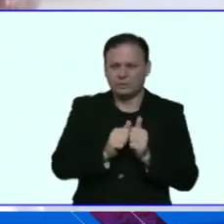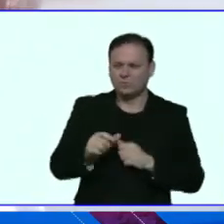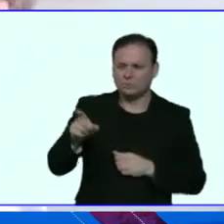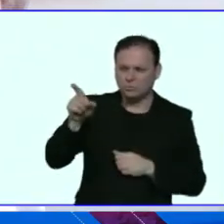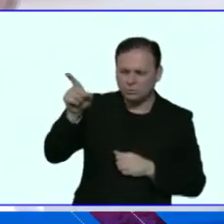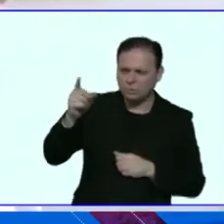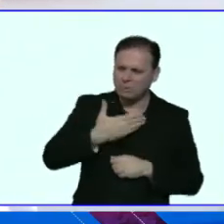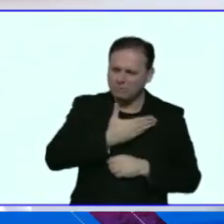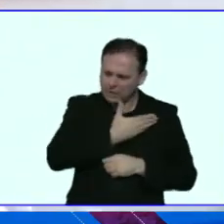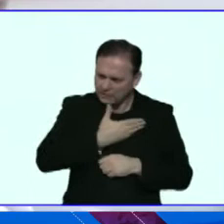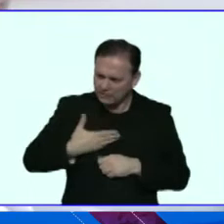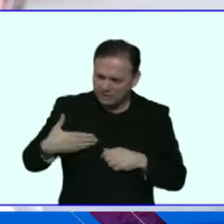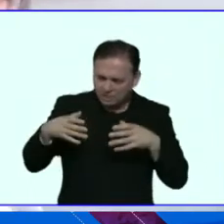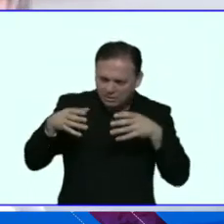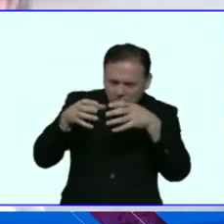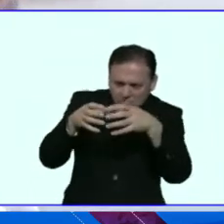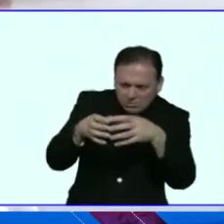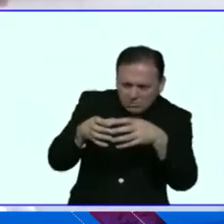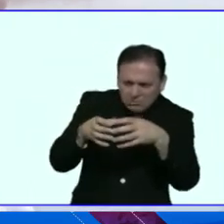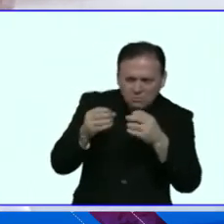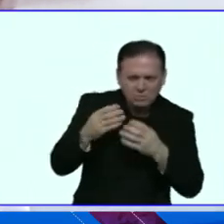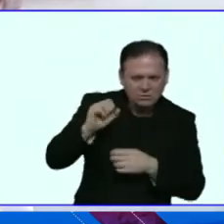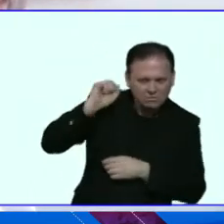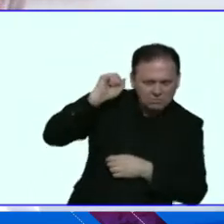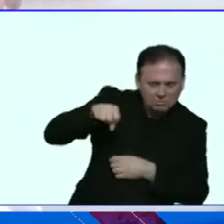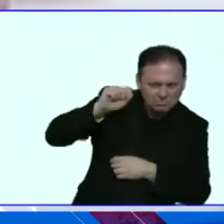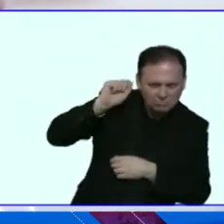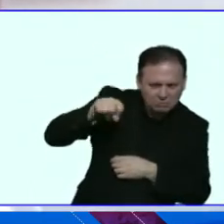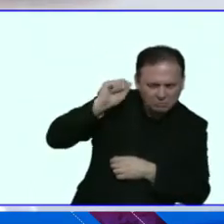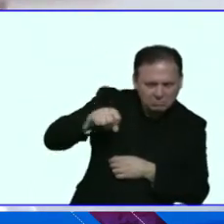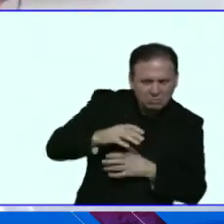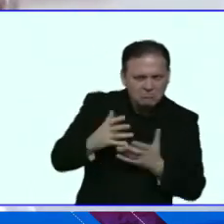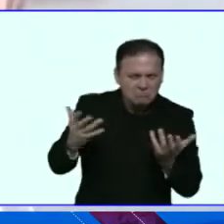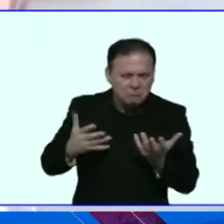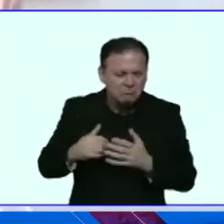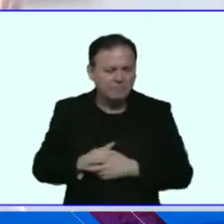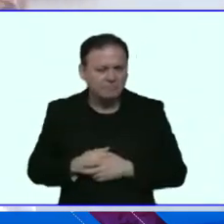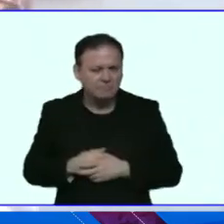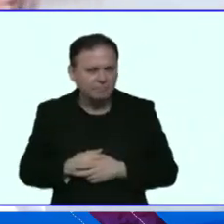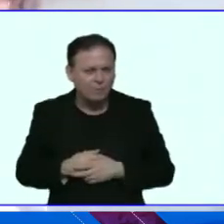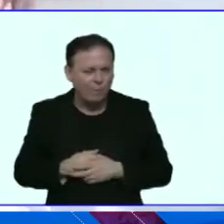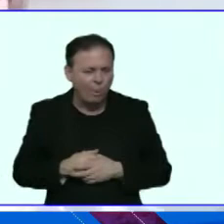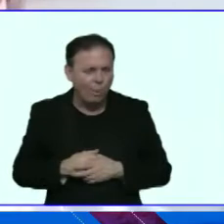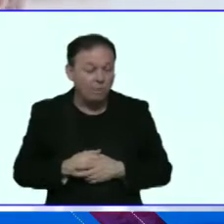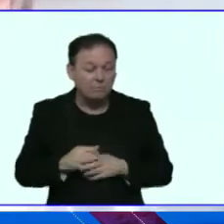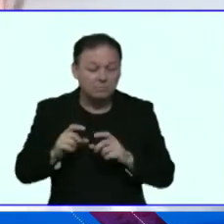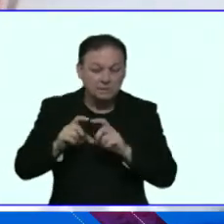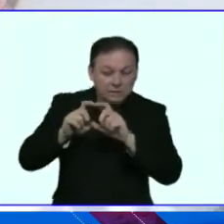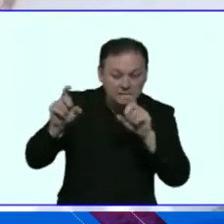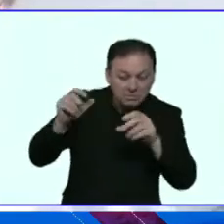sindicato que no te están haciendo caso y que no arreglan tu lugar de trabajo? ¿Por qué? ¿Hay diferencias políticas con la directora o